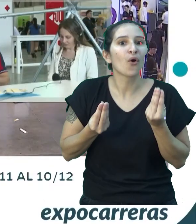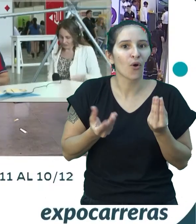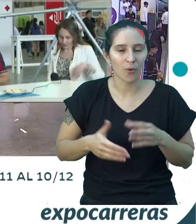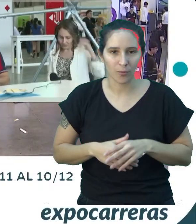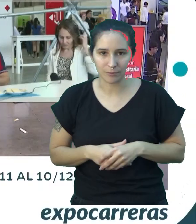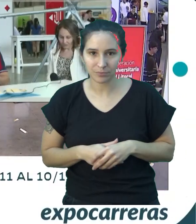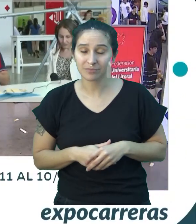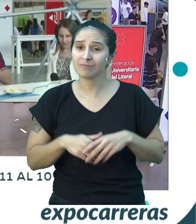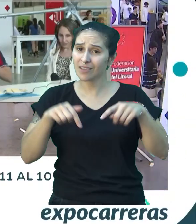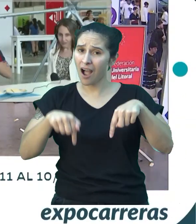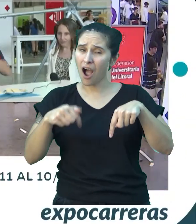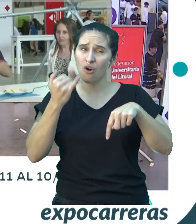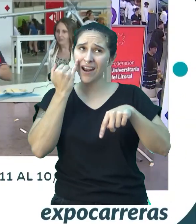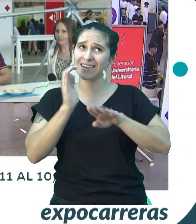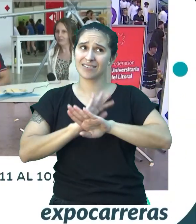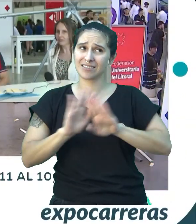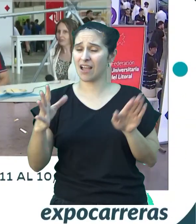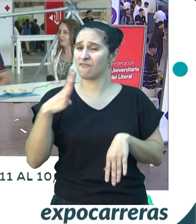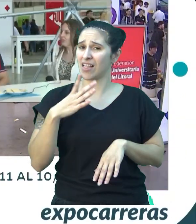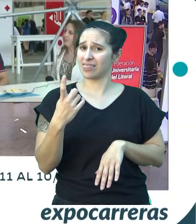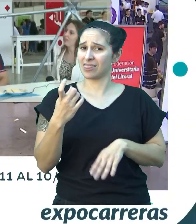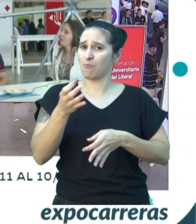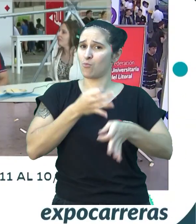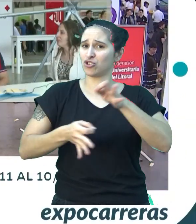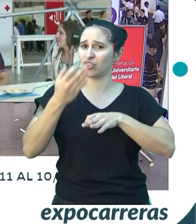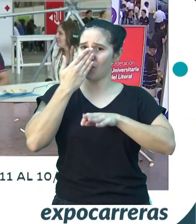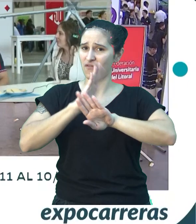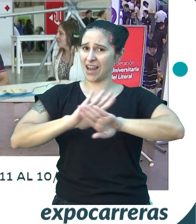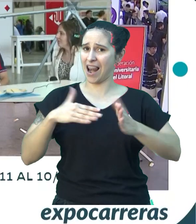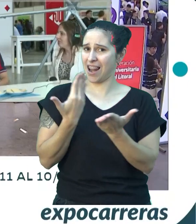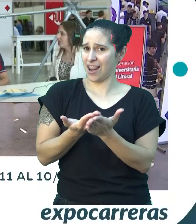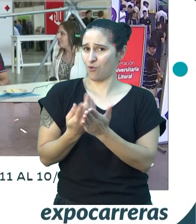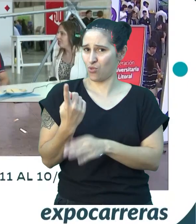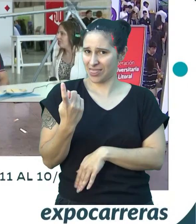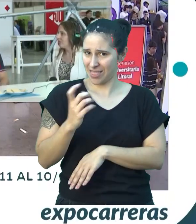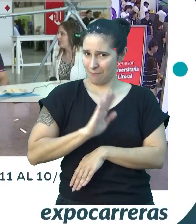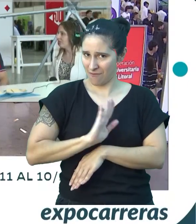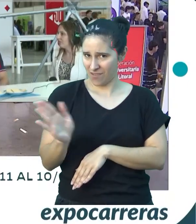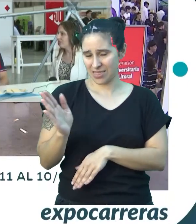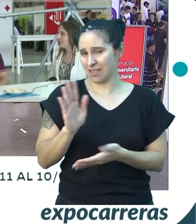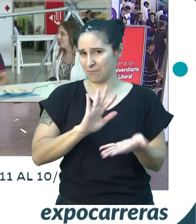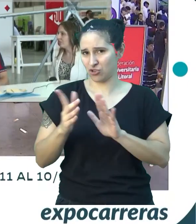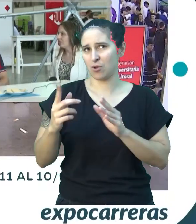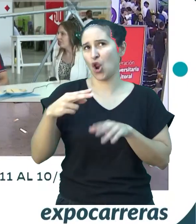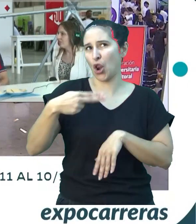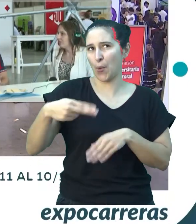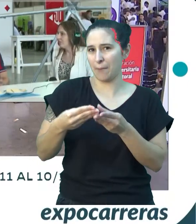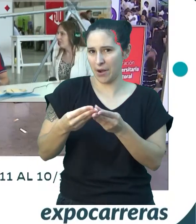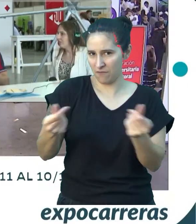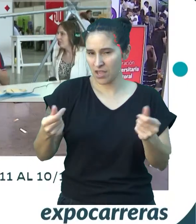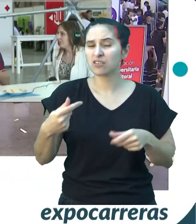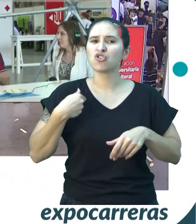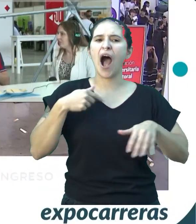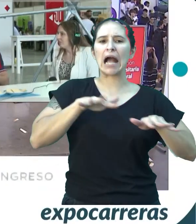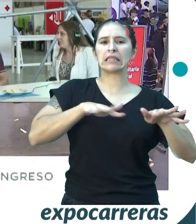Actualmente me encuentro solo a faltante del proyecto final, así que estimando una fecha de recepción más o menos en noviembre, entonces no tengo muchas actividades más que